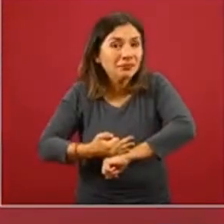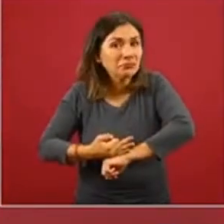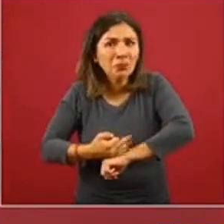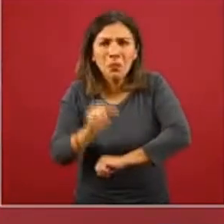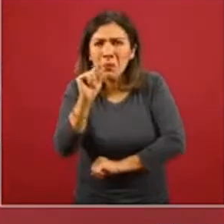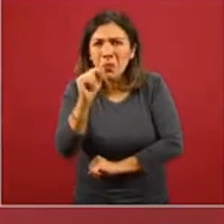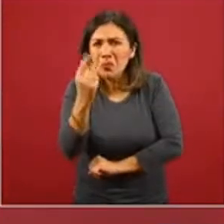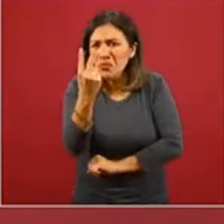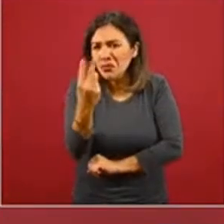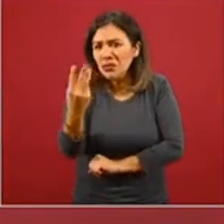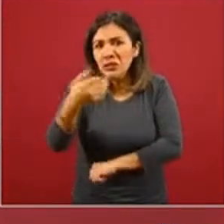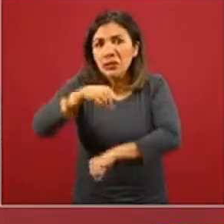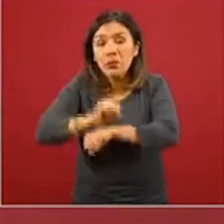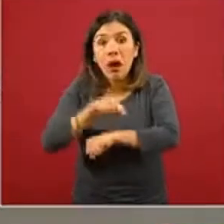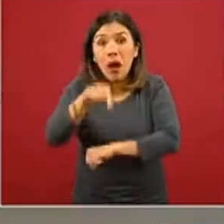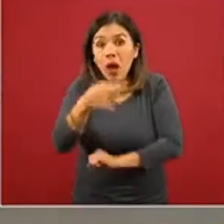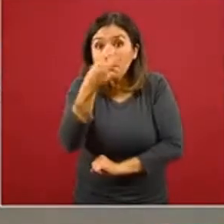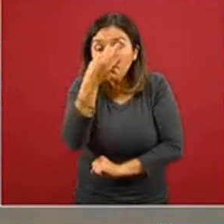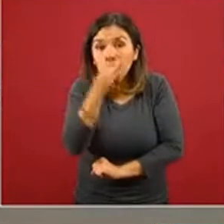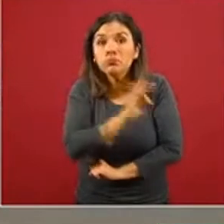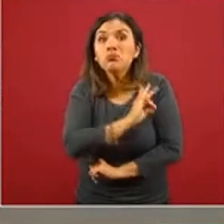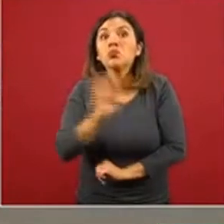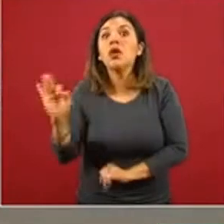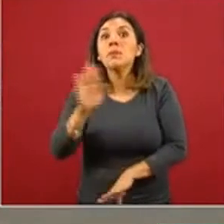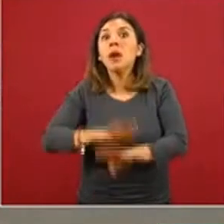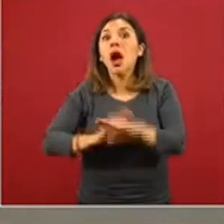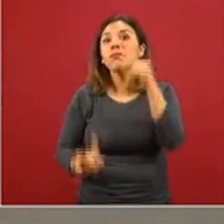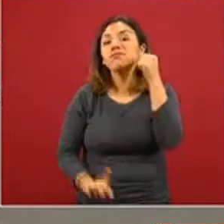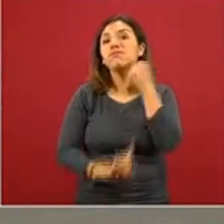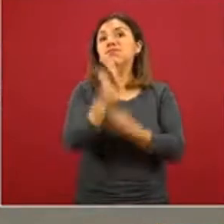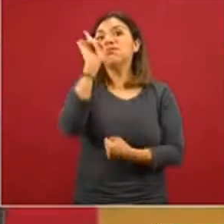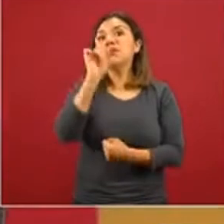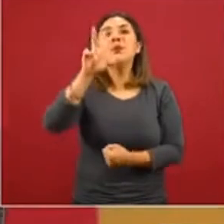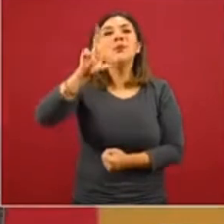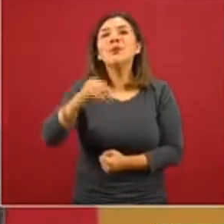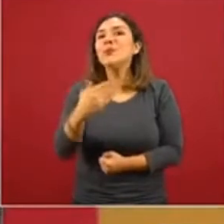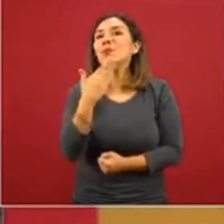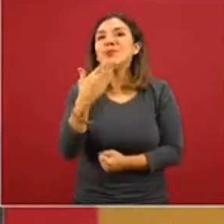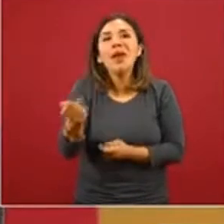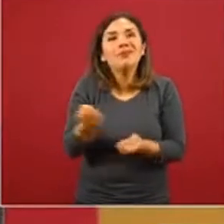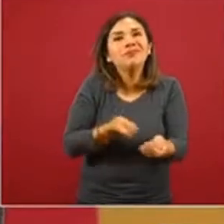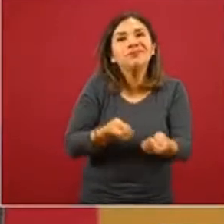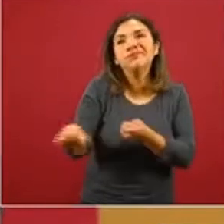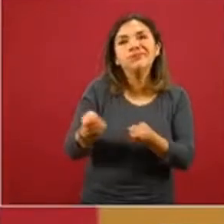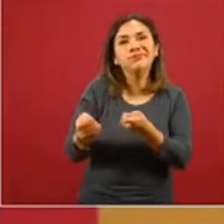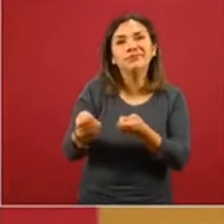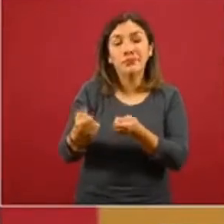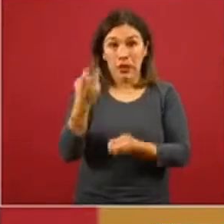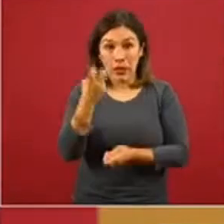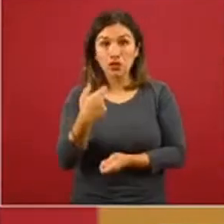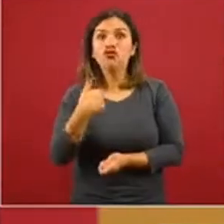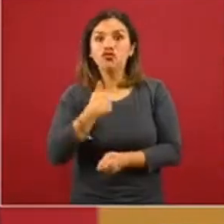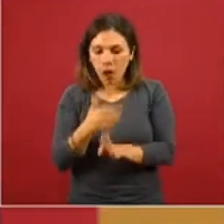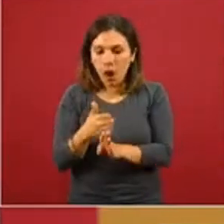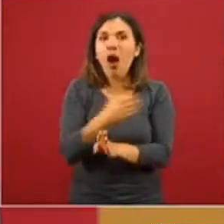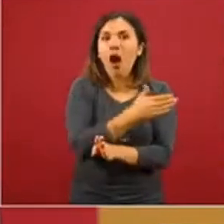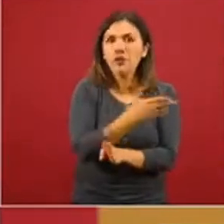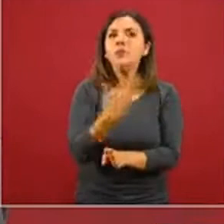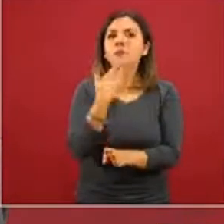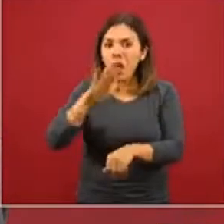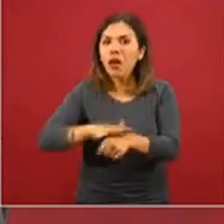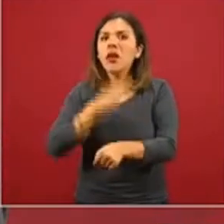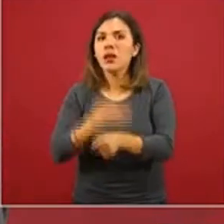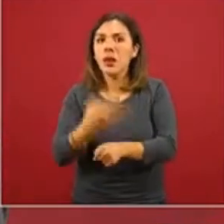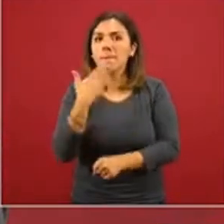ese retardo puede ser suficiente para no lograr un éxito adecuado. Nosotros lo hicimos cuando era